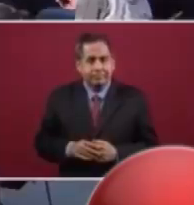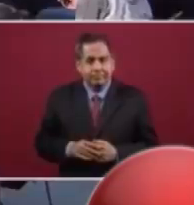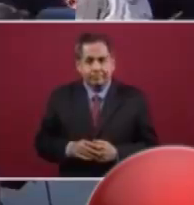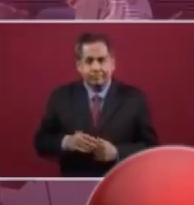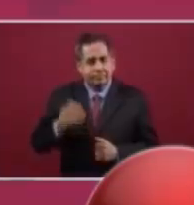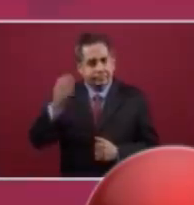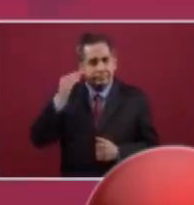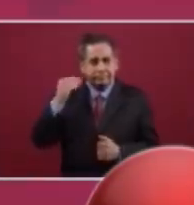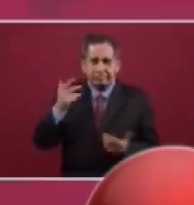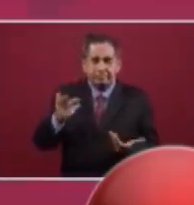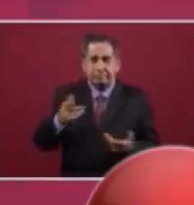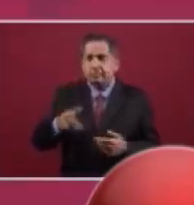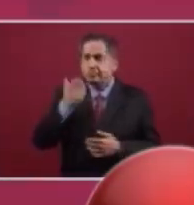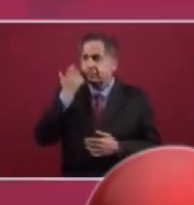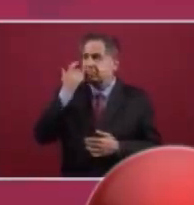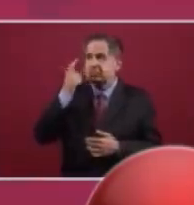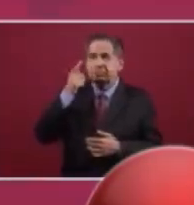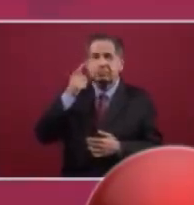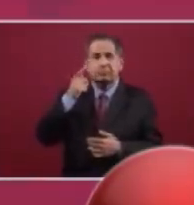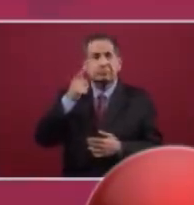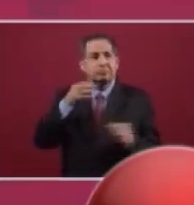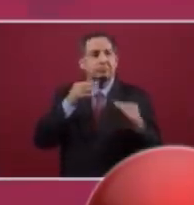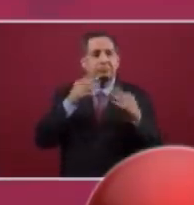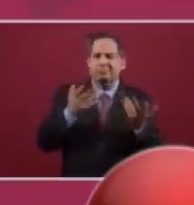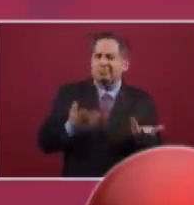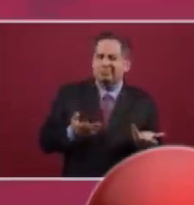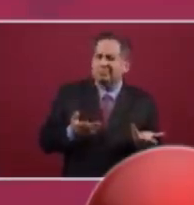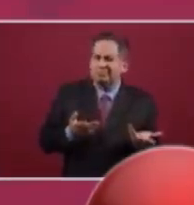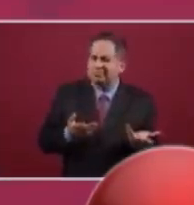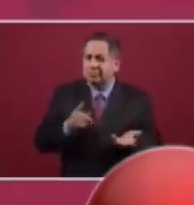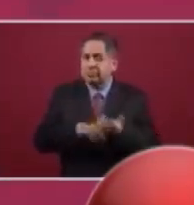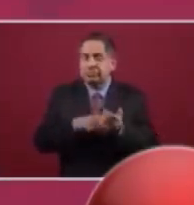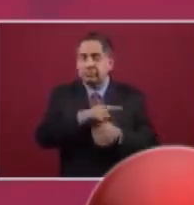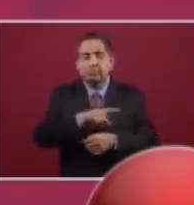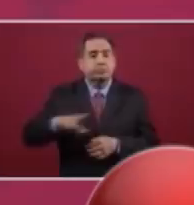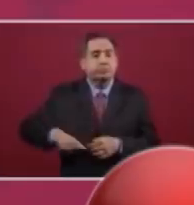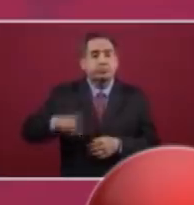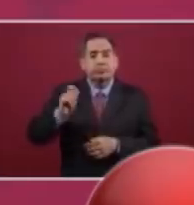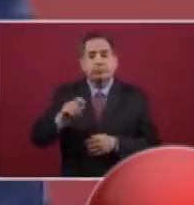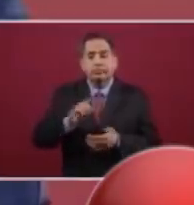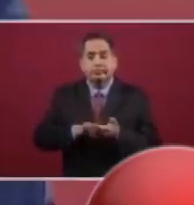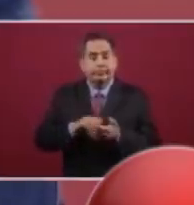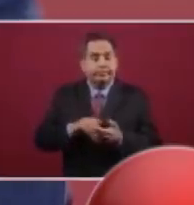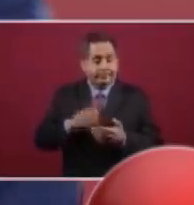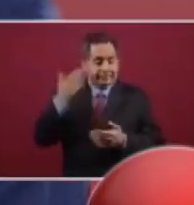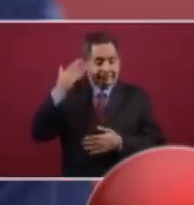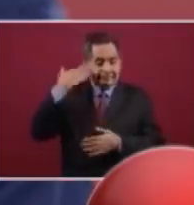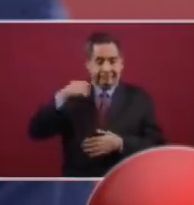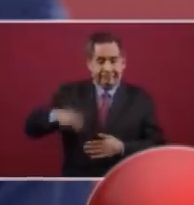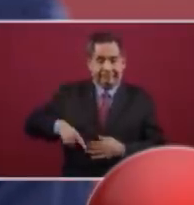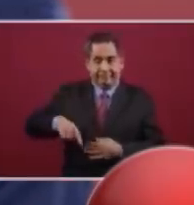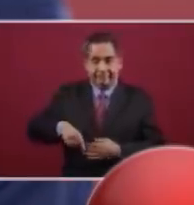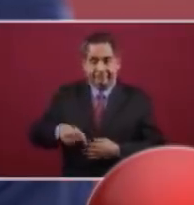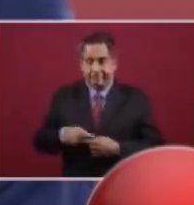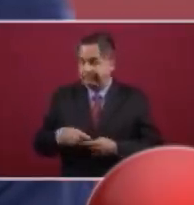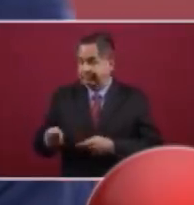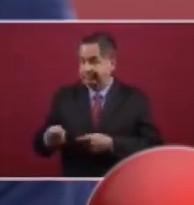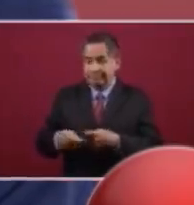salir adelante porque la función del gobierno era facilitar